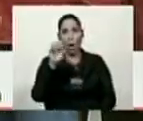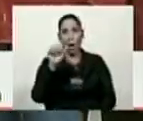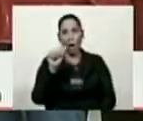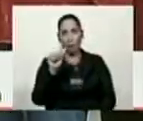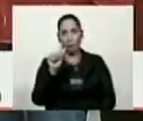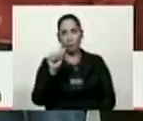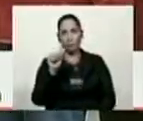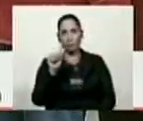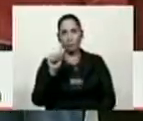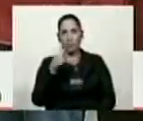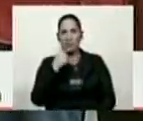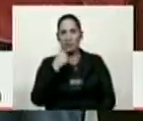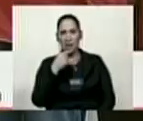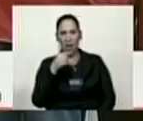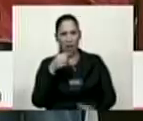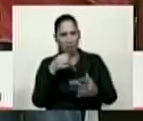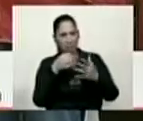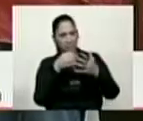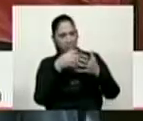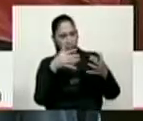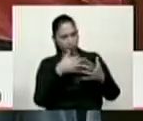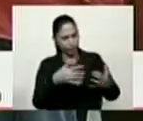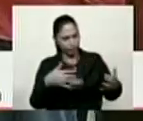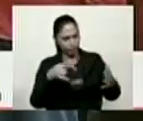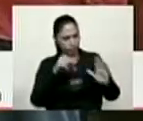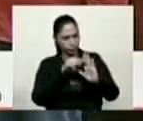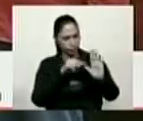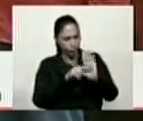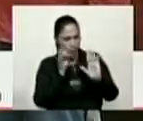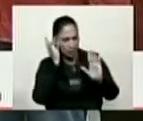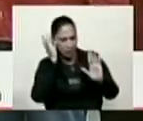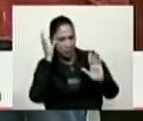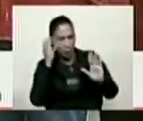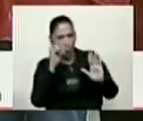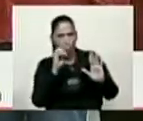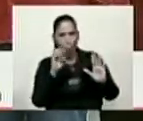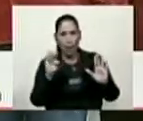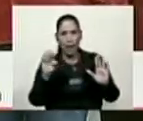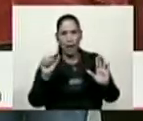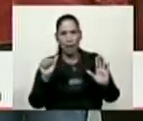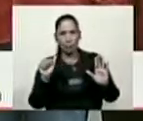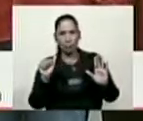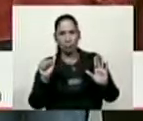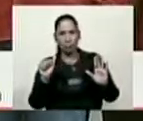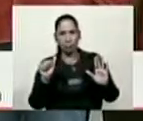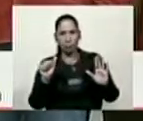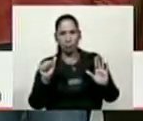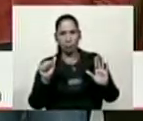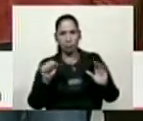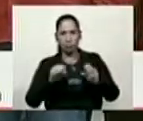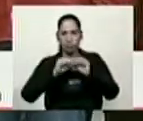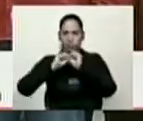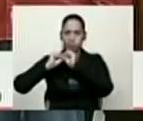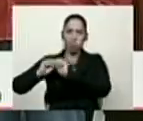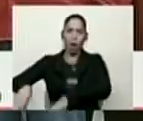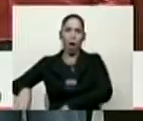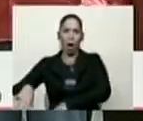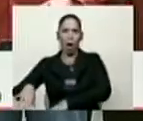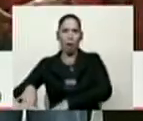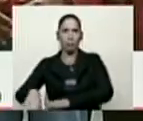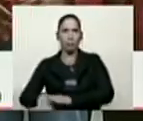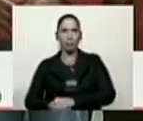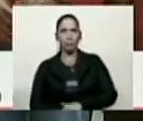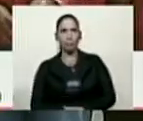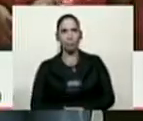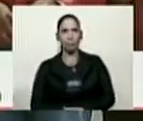agarraron los estatutos de creación de la OEA y los tiraron a la basura, para no decir otra cosa.